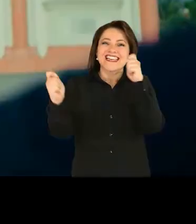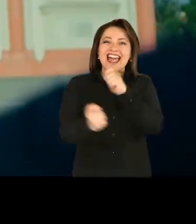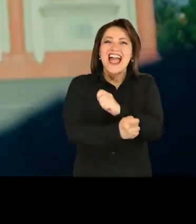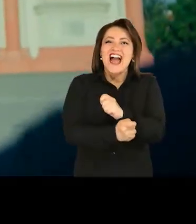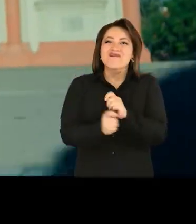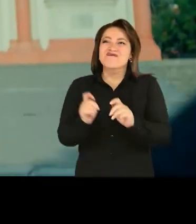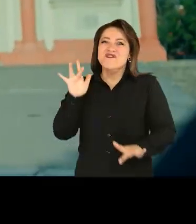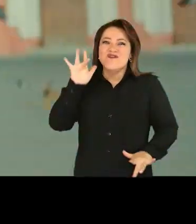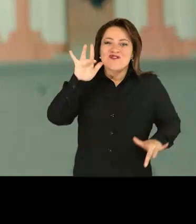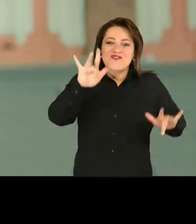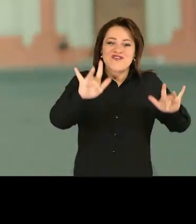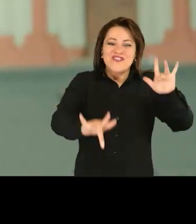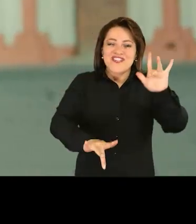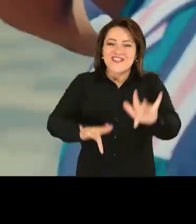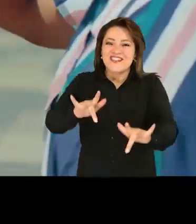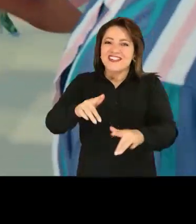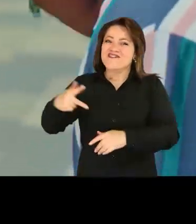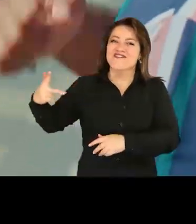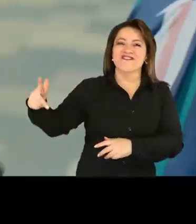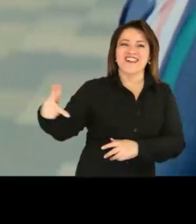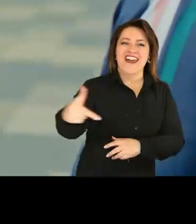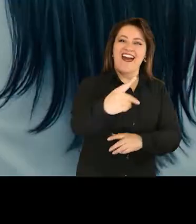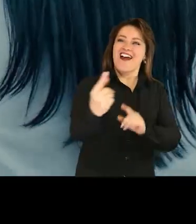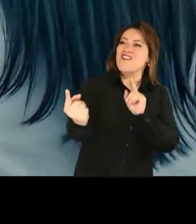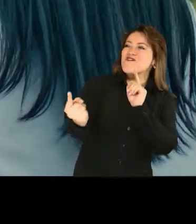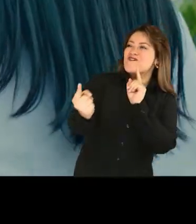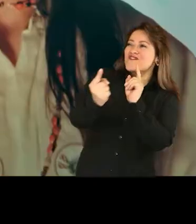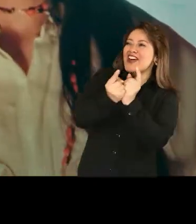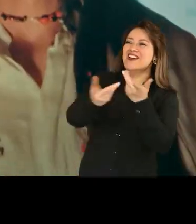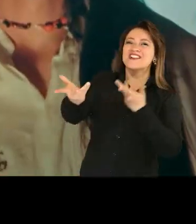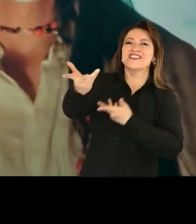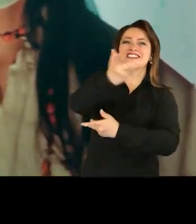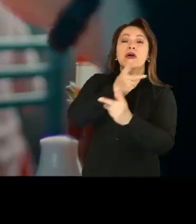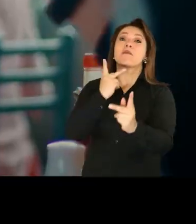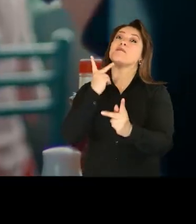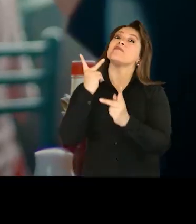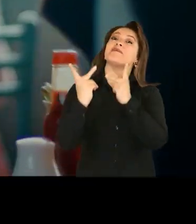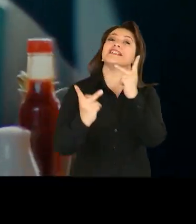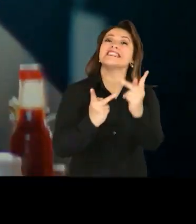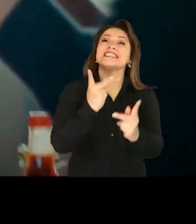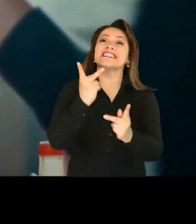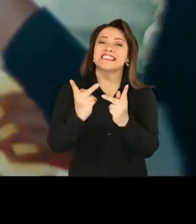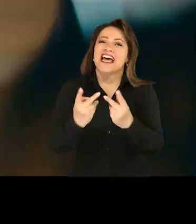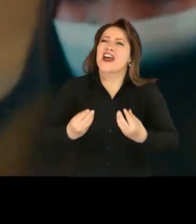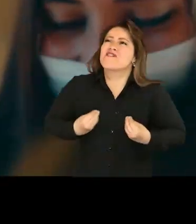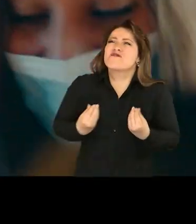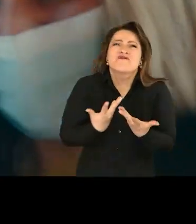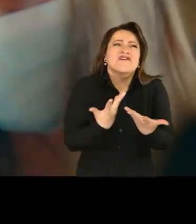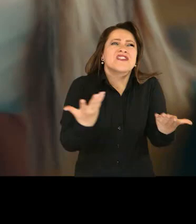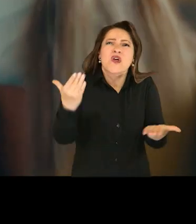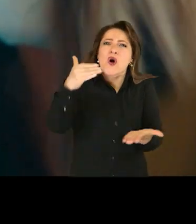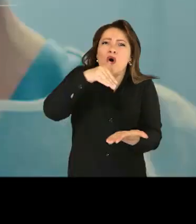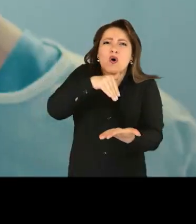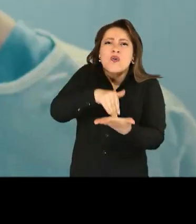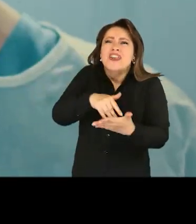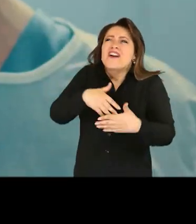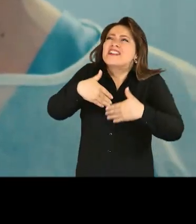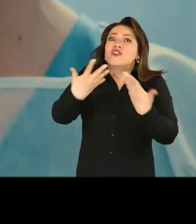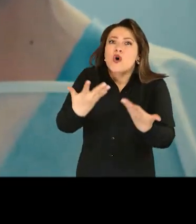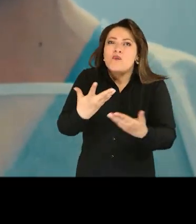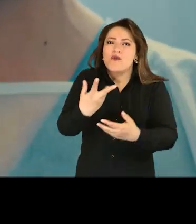volver, viajar, vernos, visitar, vivir de nuevo todas esas palabras que comienzan por